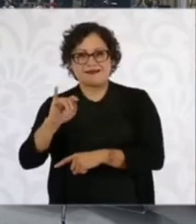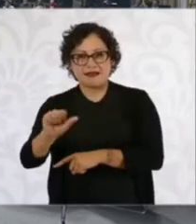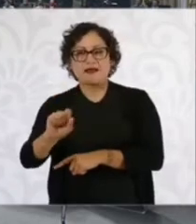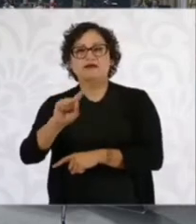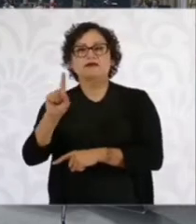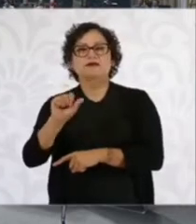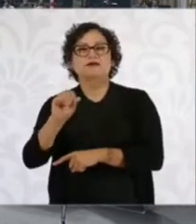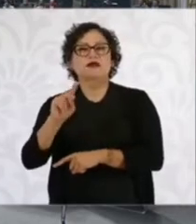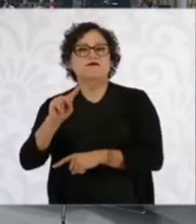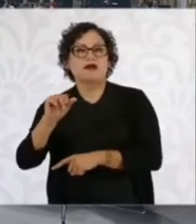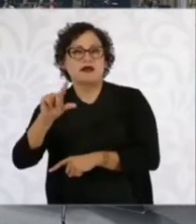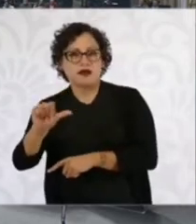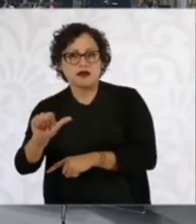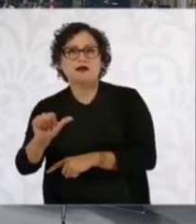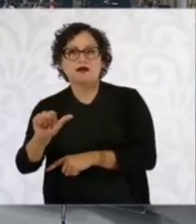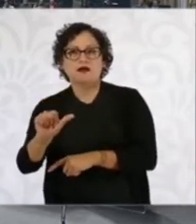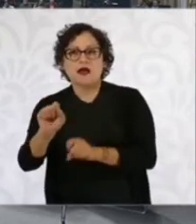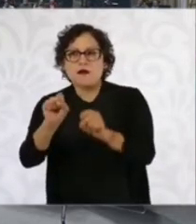denuncia